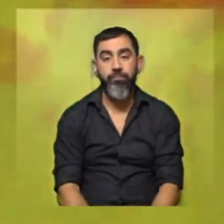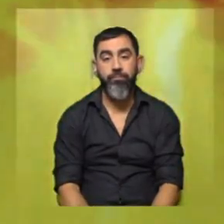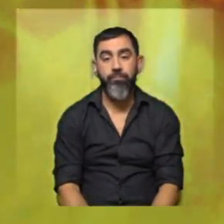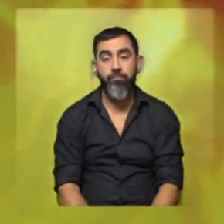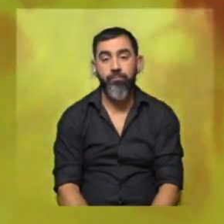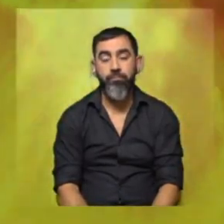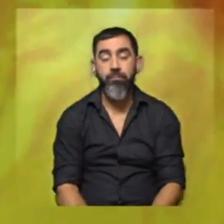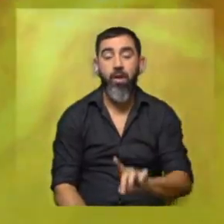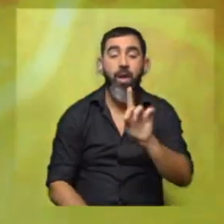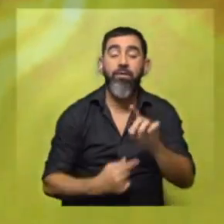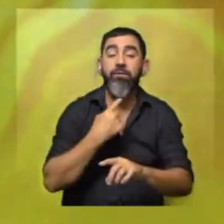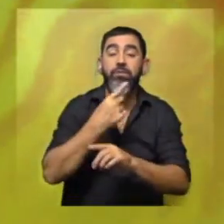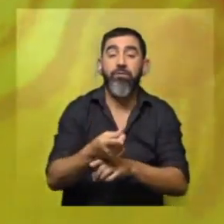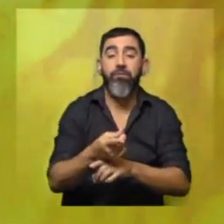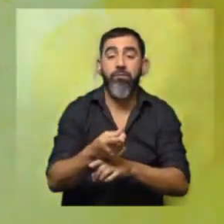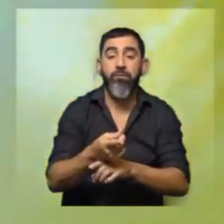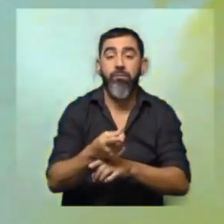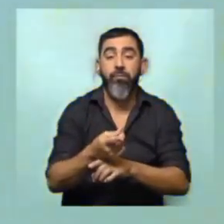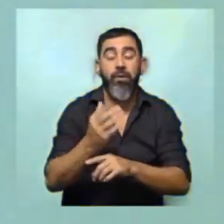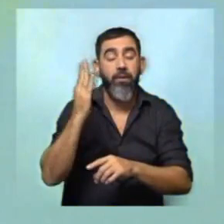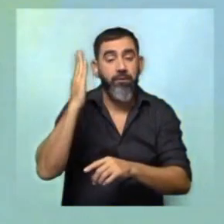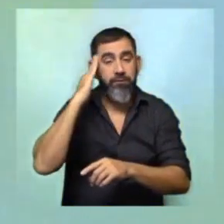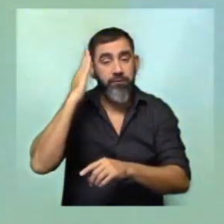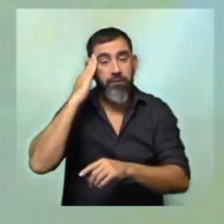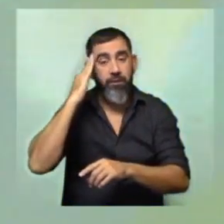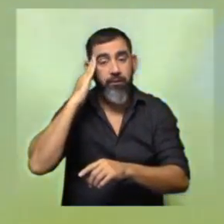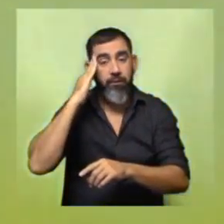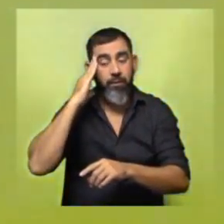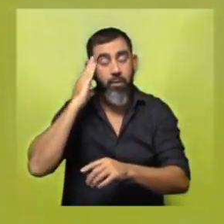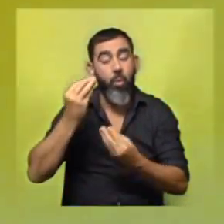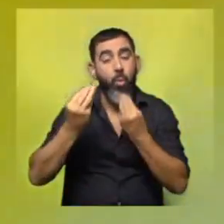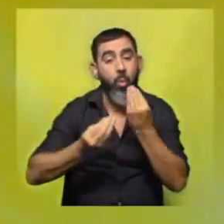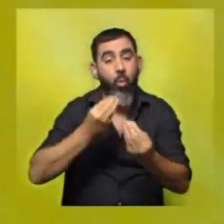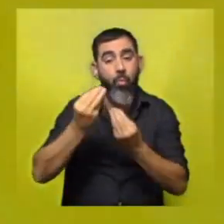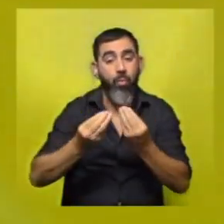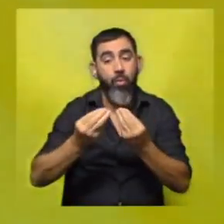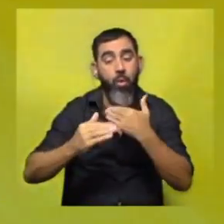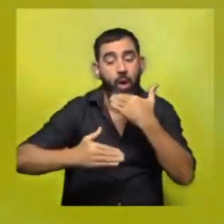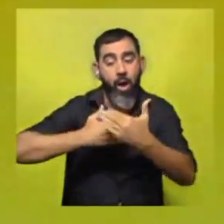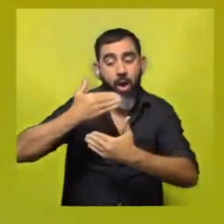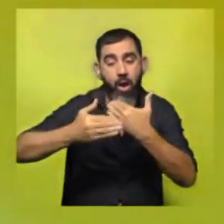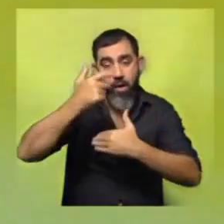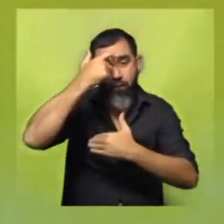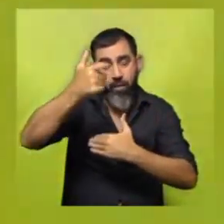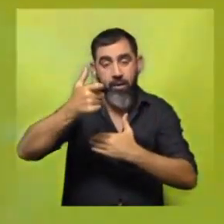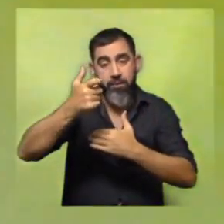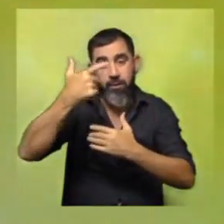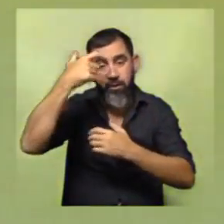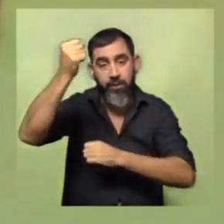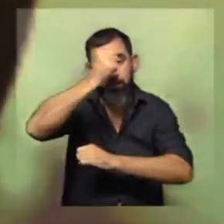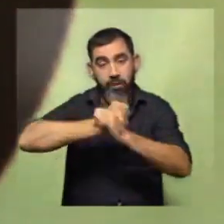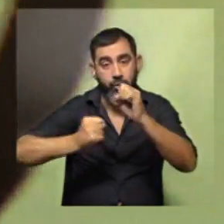A veces sirve esto para tomar dimensión del vértigo de los avances científicos y